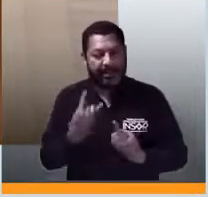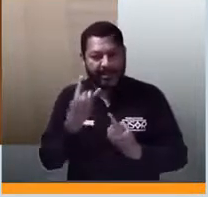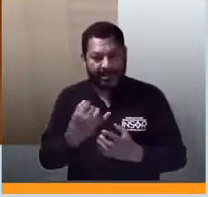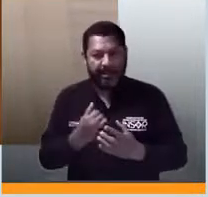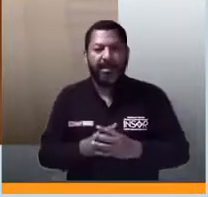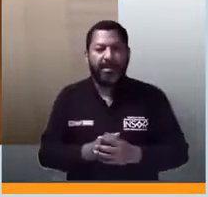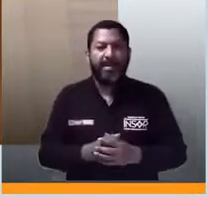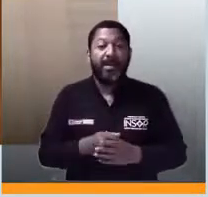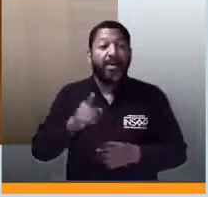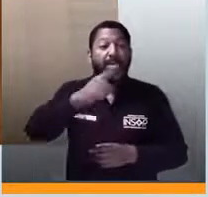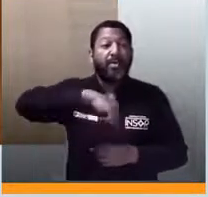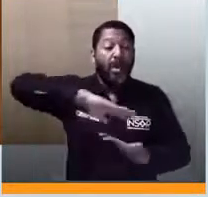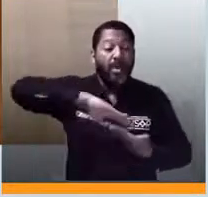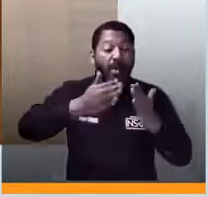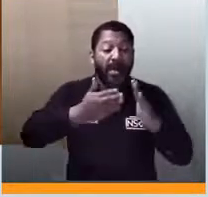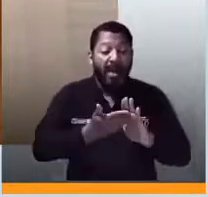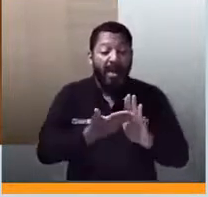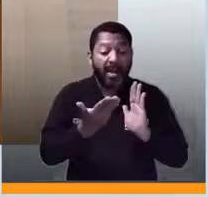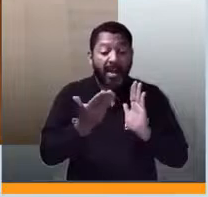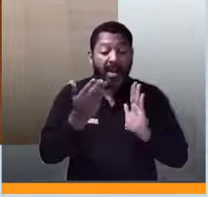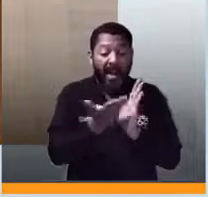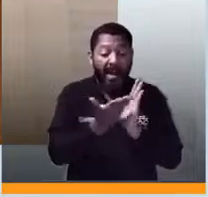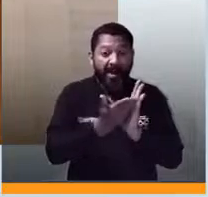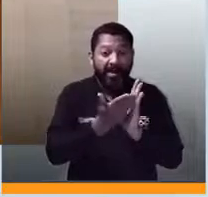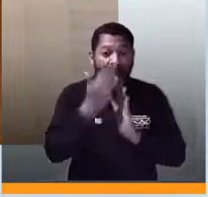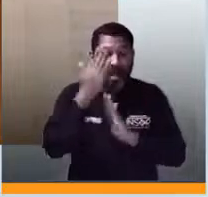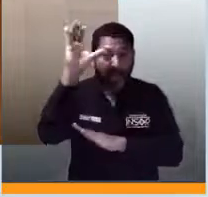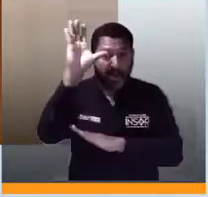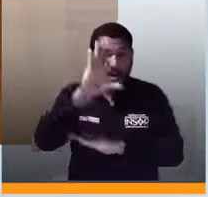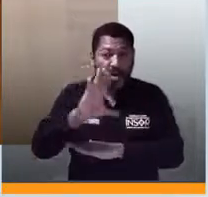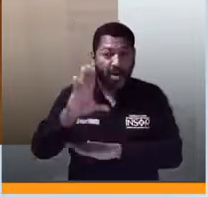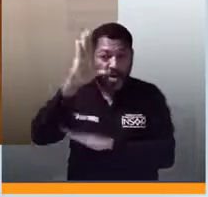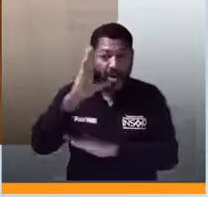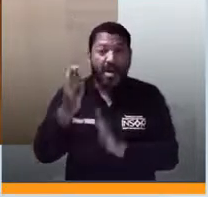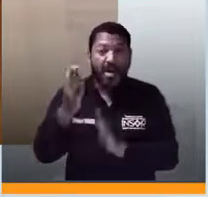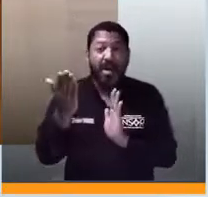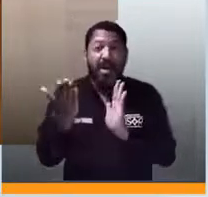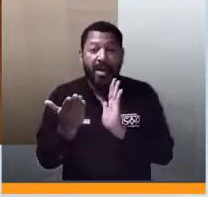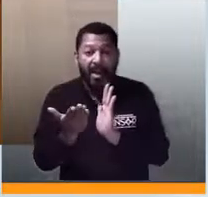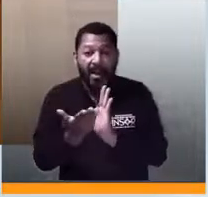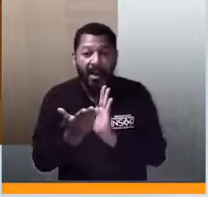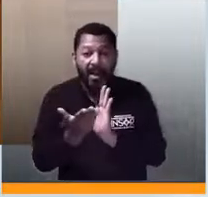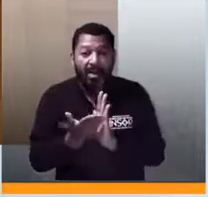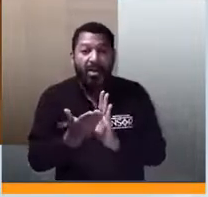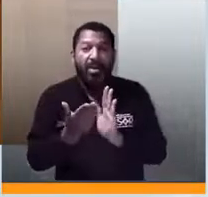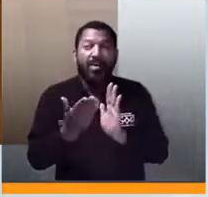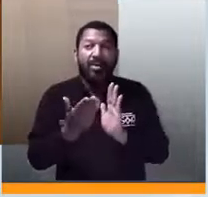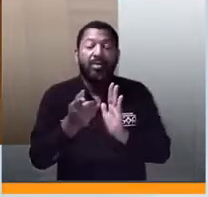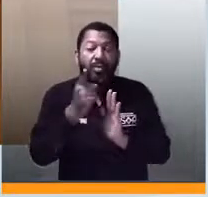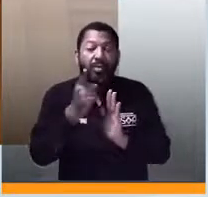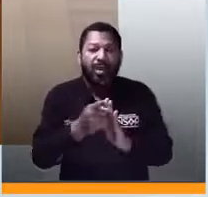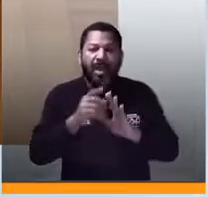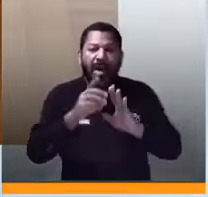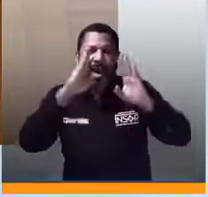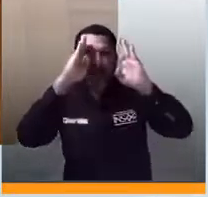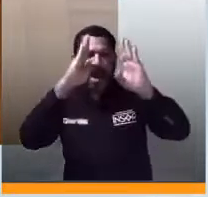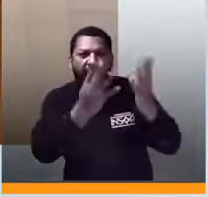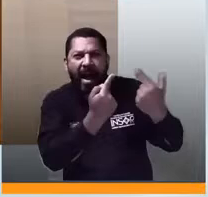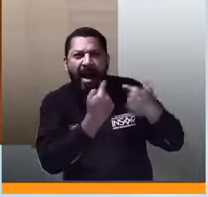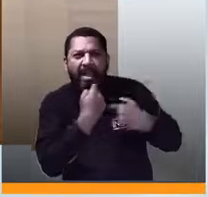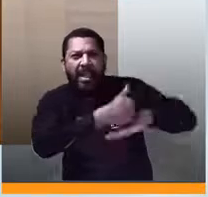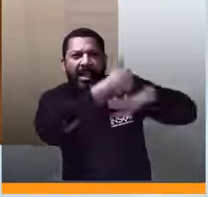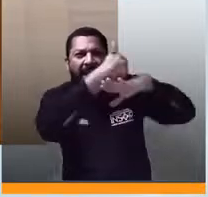la comunidad académica del país escuche palabra de sus rectores, de sus profesores y de